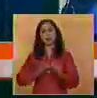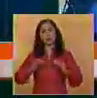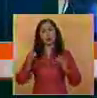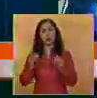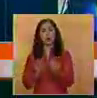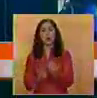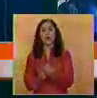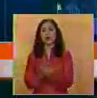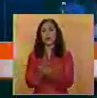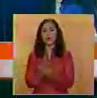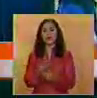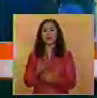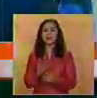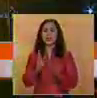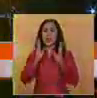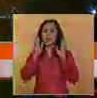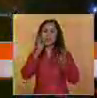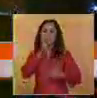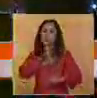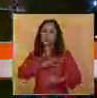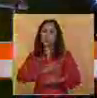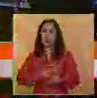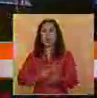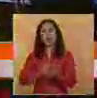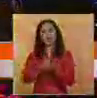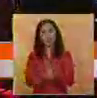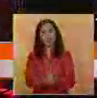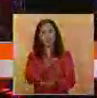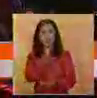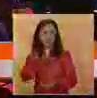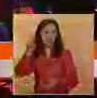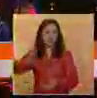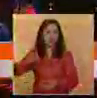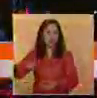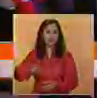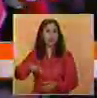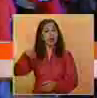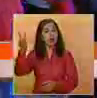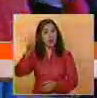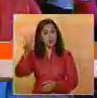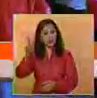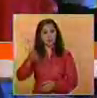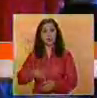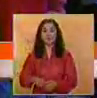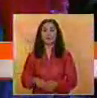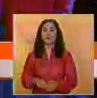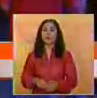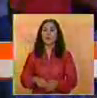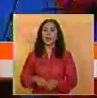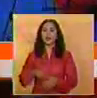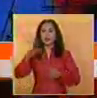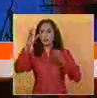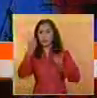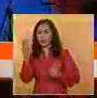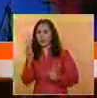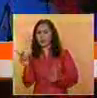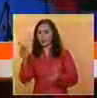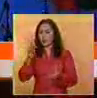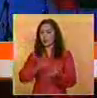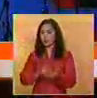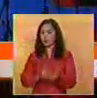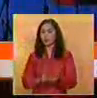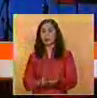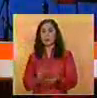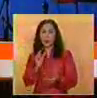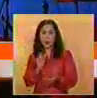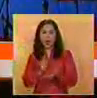por Fundasmil, Fundación de Atención Social, que ayuda a las poblaciones más necesitadas del territorio nacional. Allí, el talento venezolano se dio cita para aportar